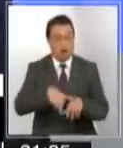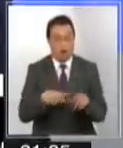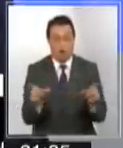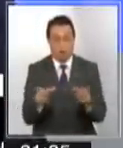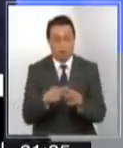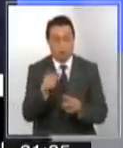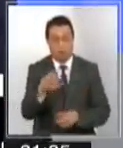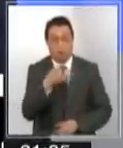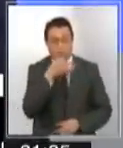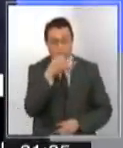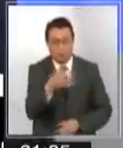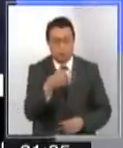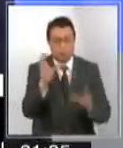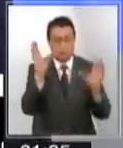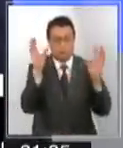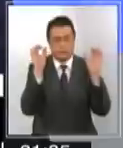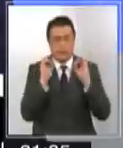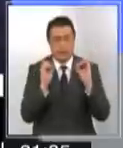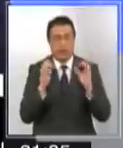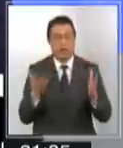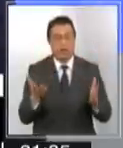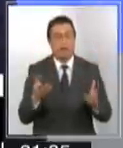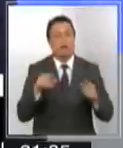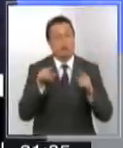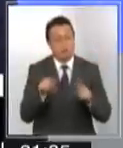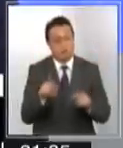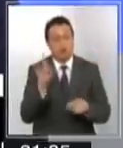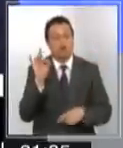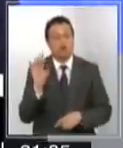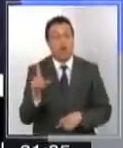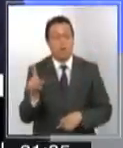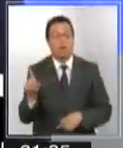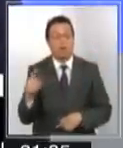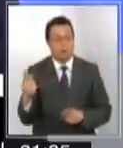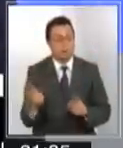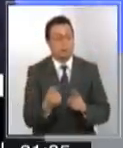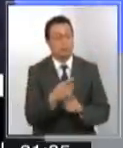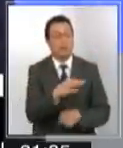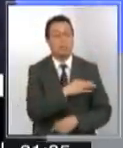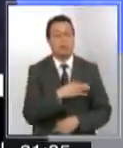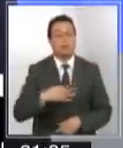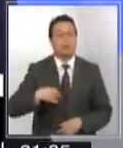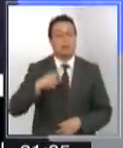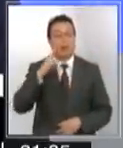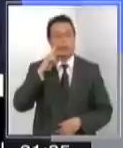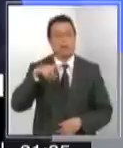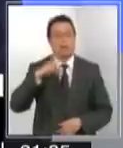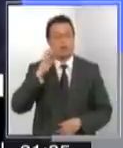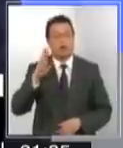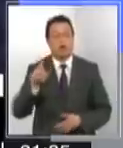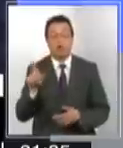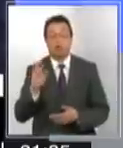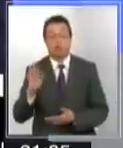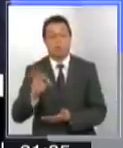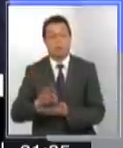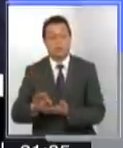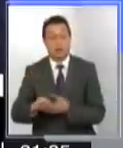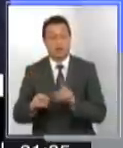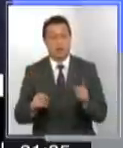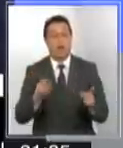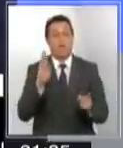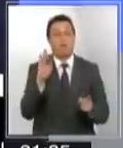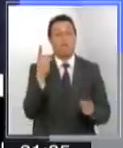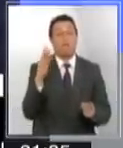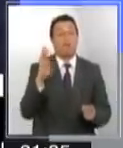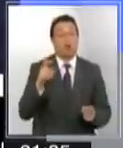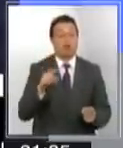emitió juicio respecto de este programa. Y solamente lo lleva el Ministerio del Interior a través del subsecretario, porque ni el ministro Burgos ni el